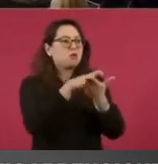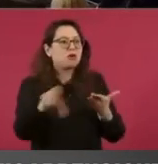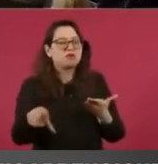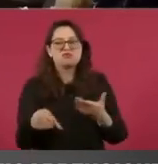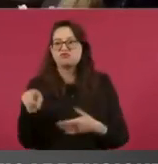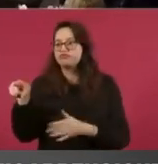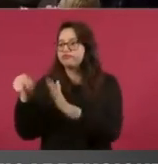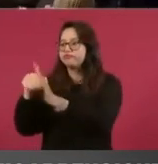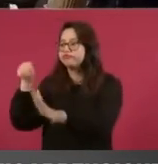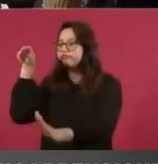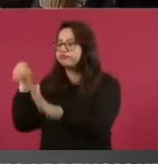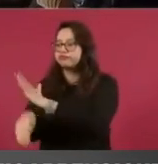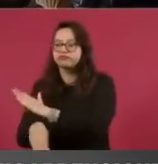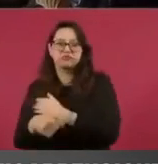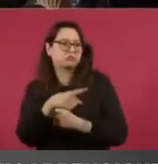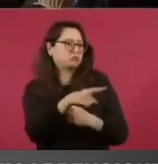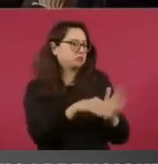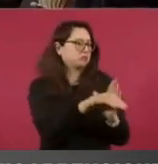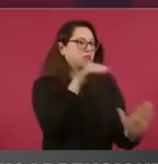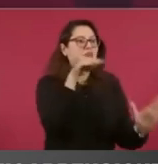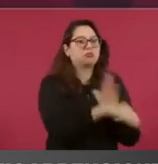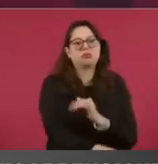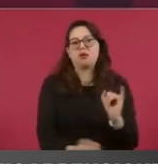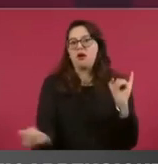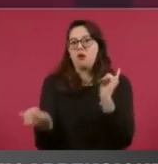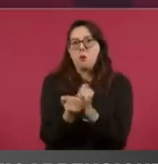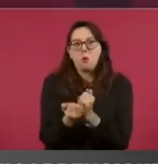Que en cambio, cuando el pueblo tiene